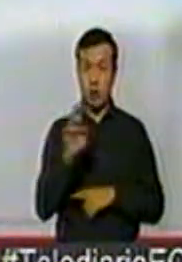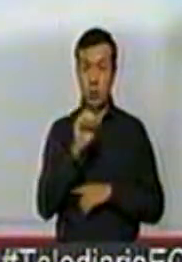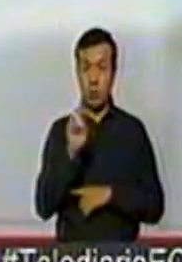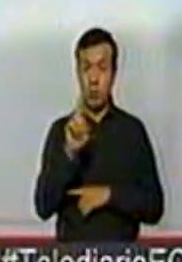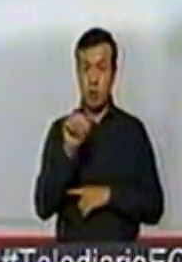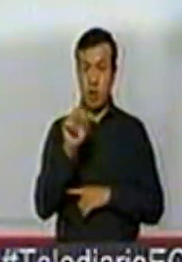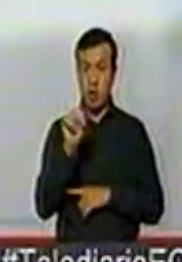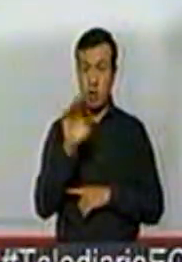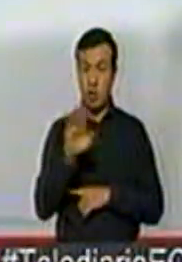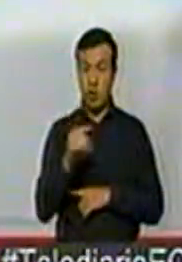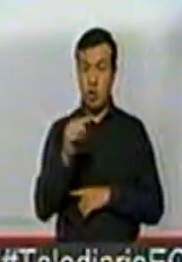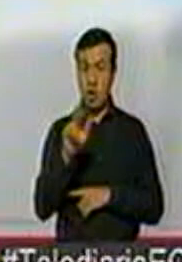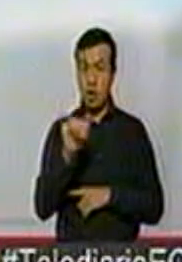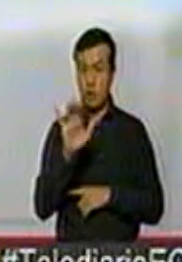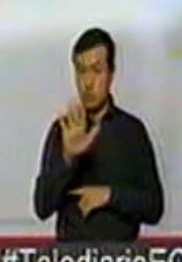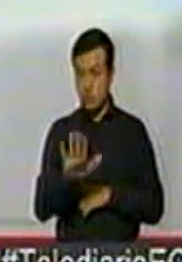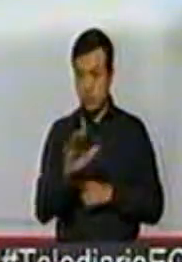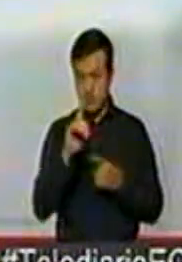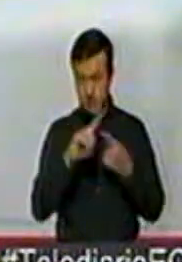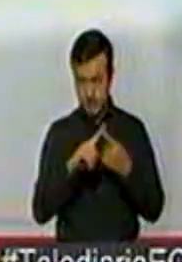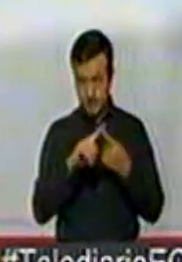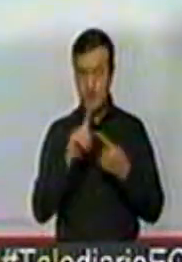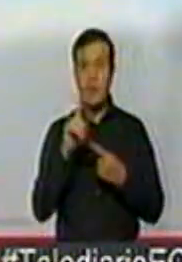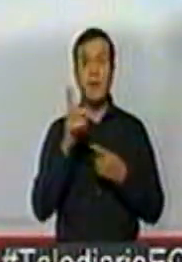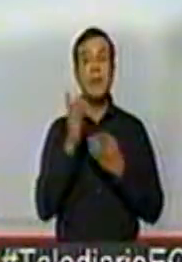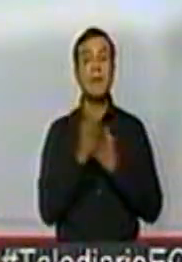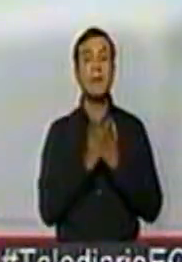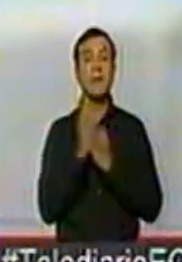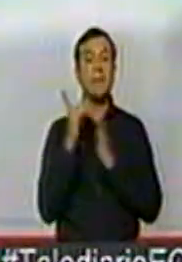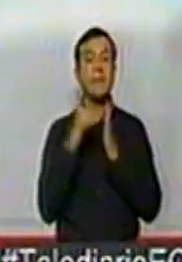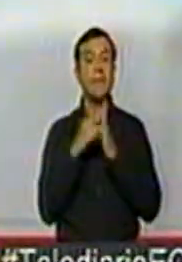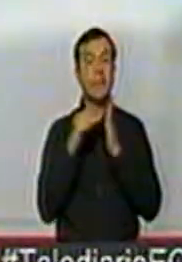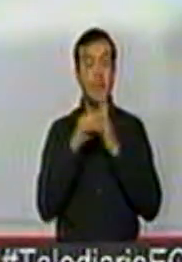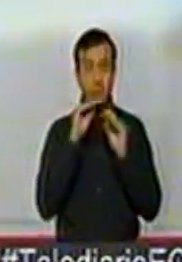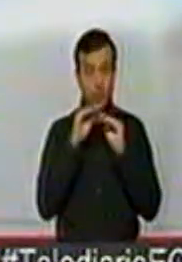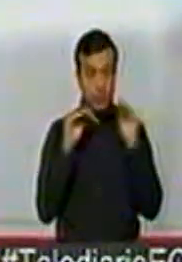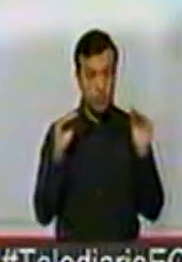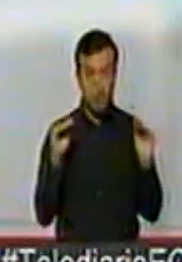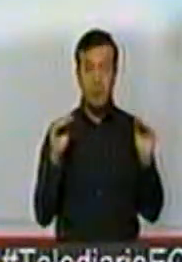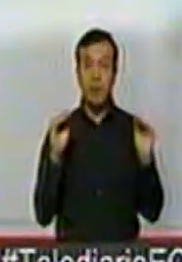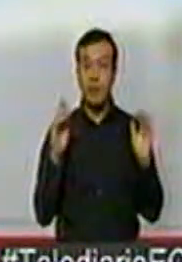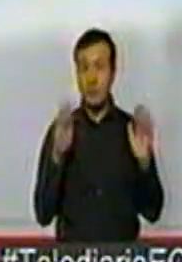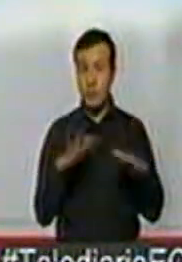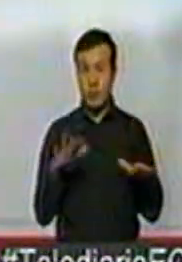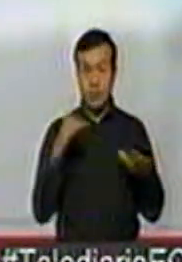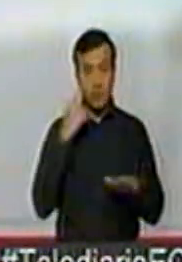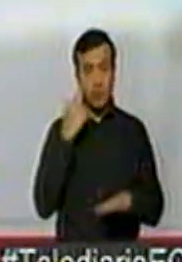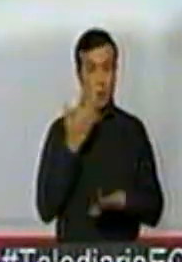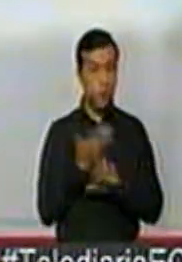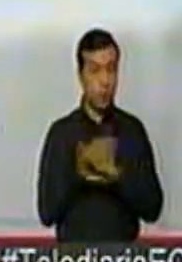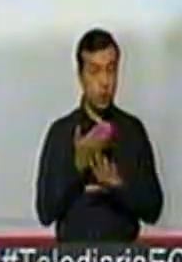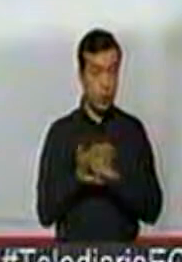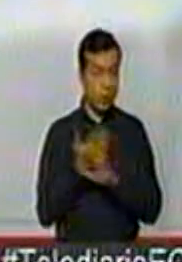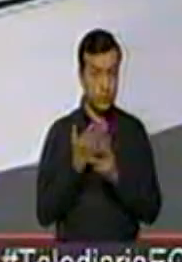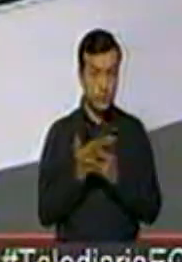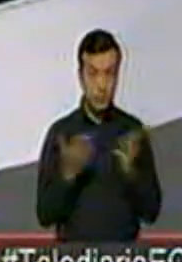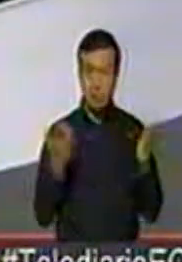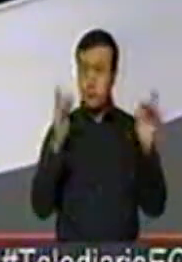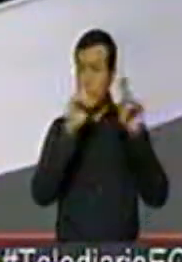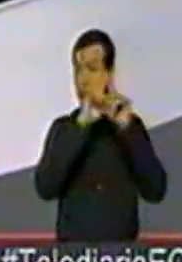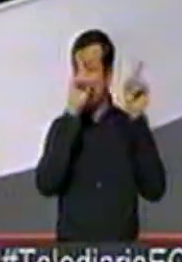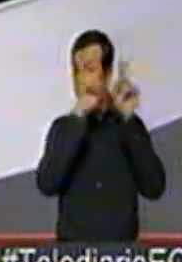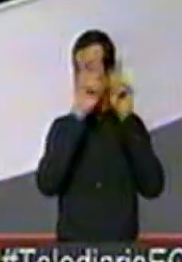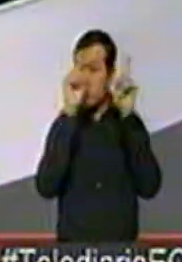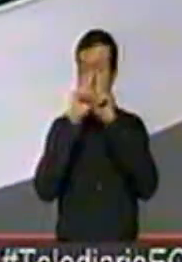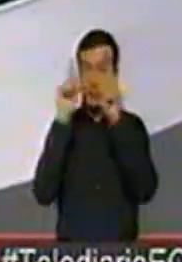parte, en la información recibida por parte del Servicio de Rentas Internas, asimismo, se quedó demostrado de que ninguna de estas empresas,